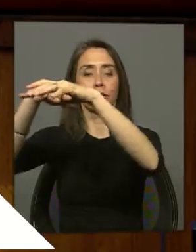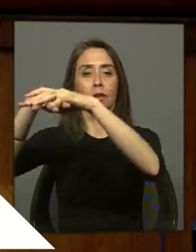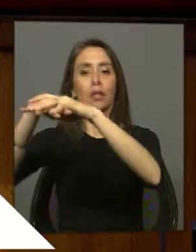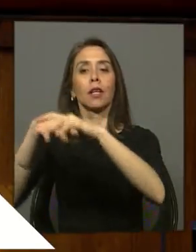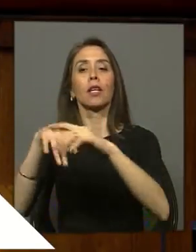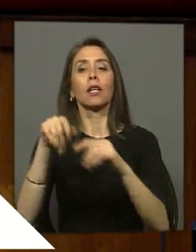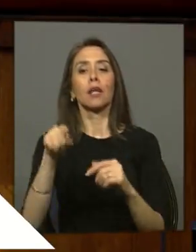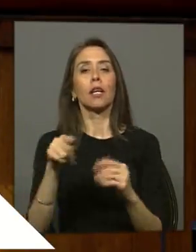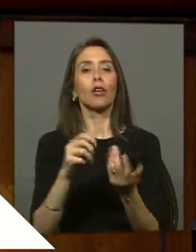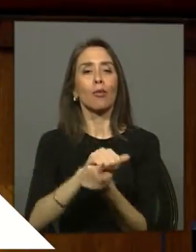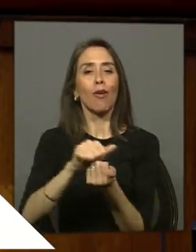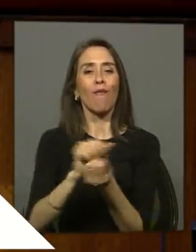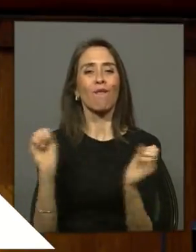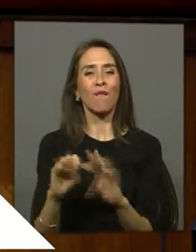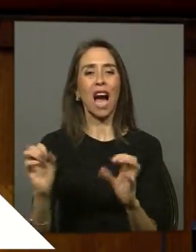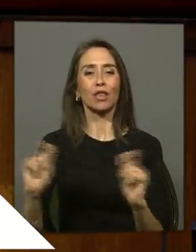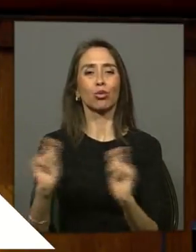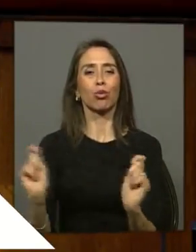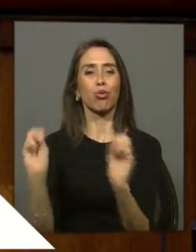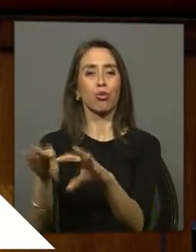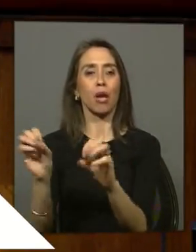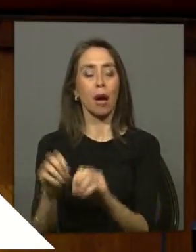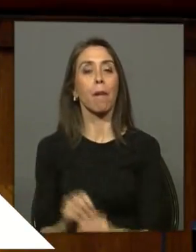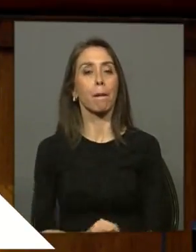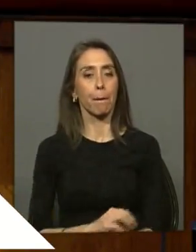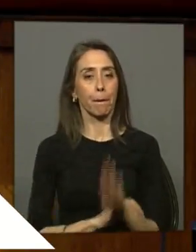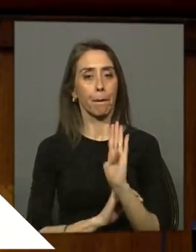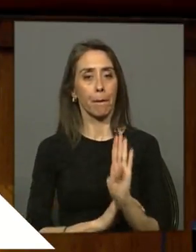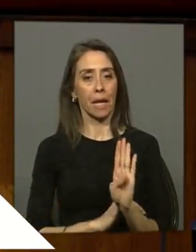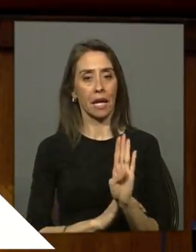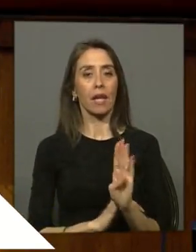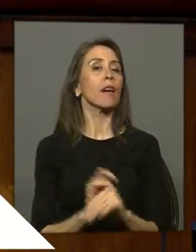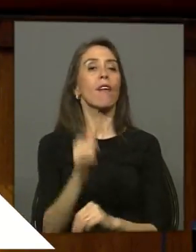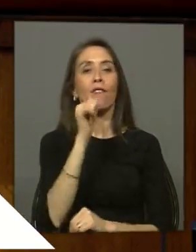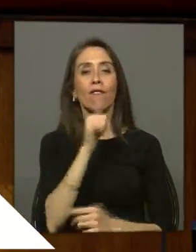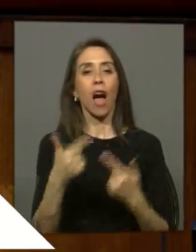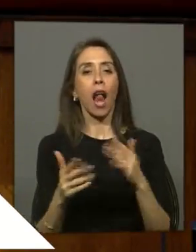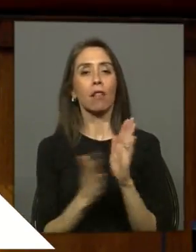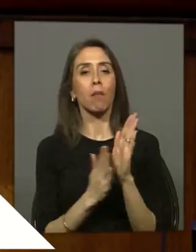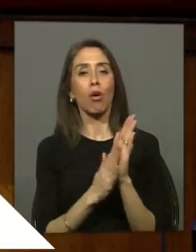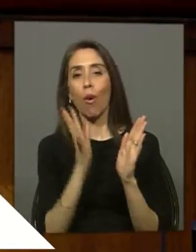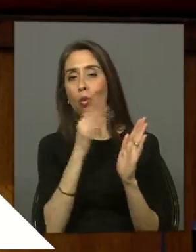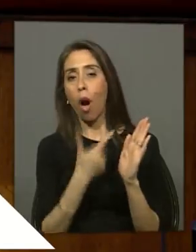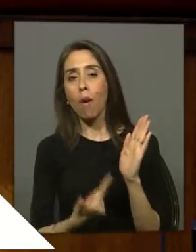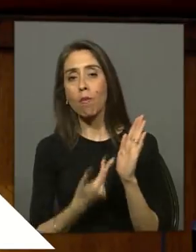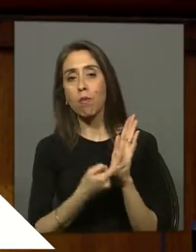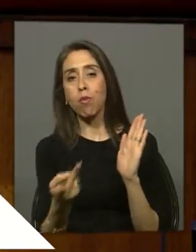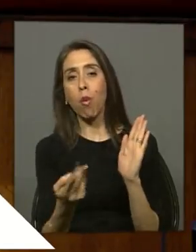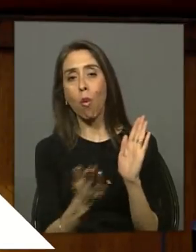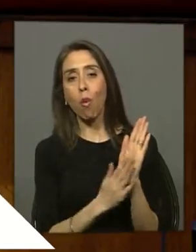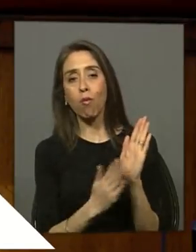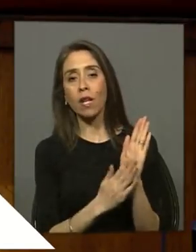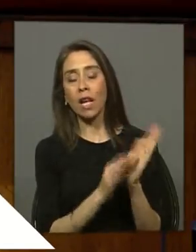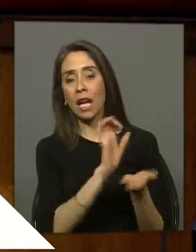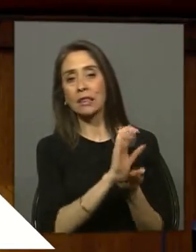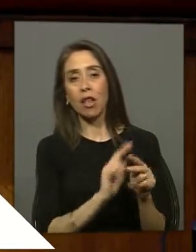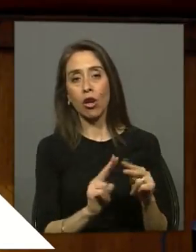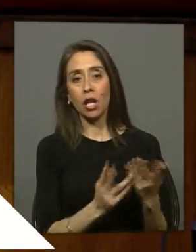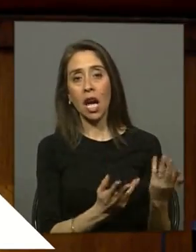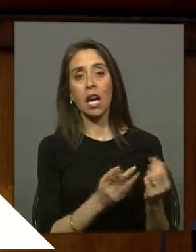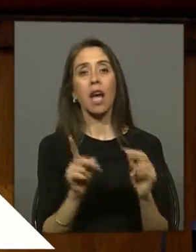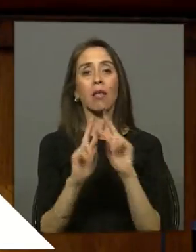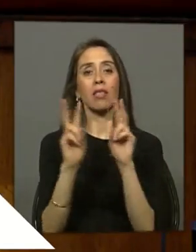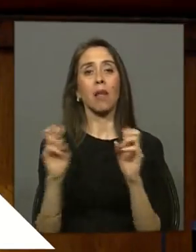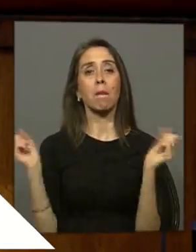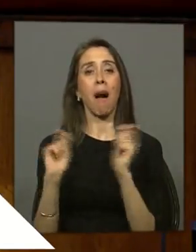tratamiento de los residuos letra B se concluye la falta de política pública por parte del Estado lo que refleja el abandono de esta